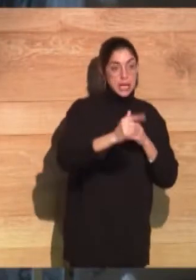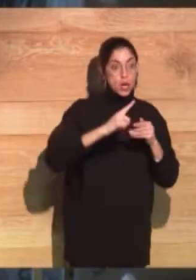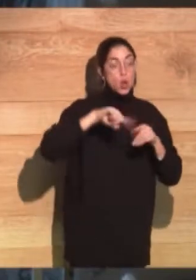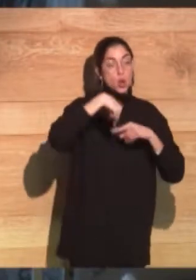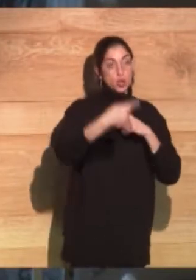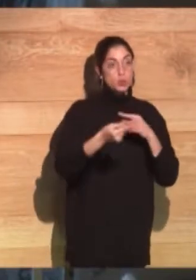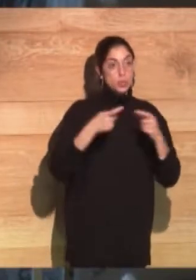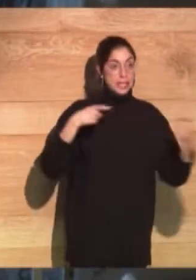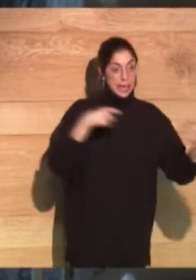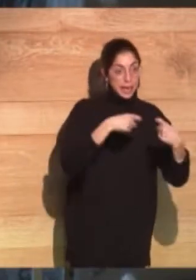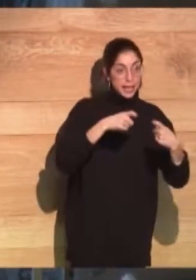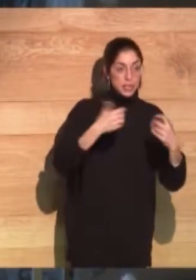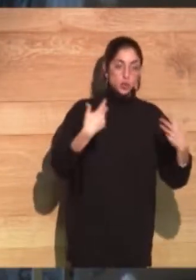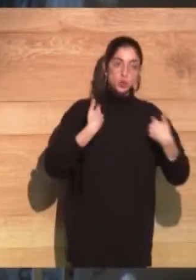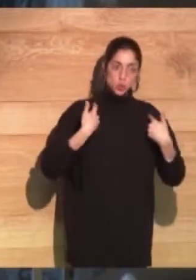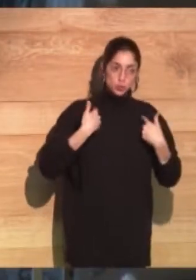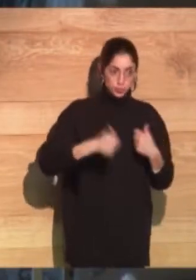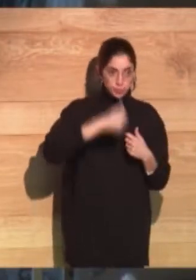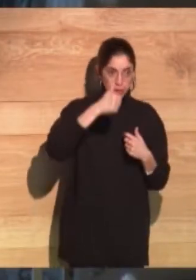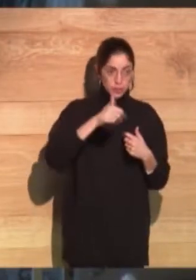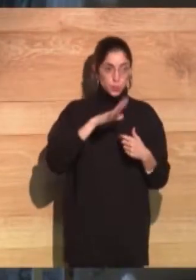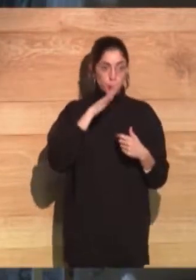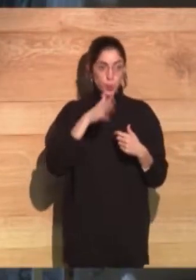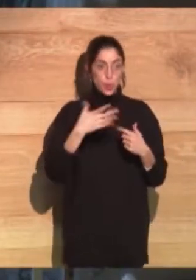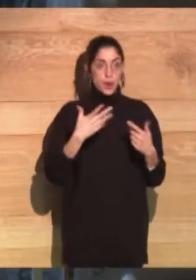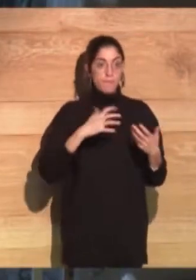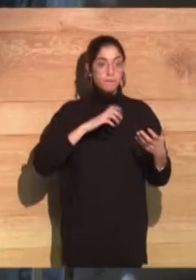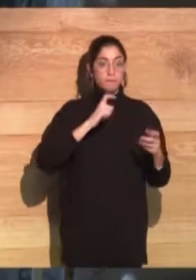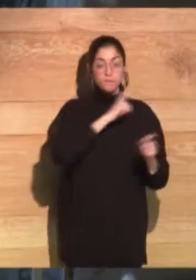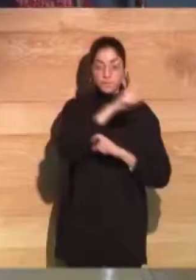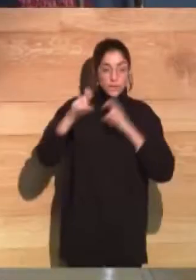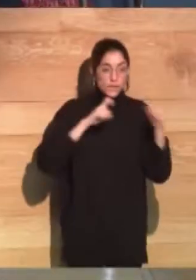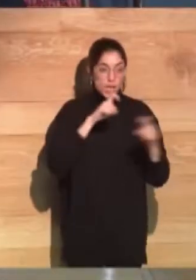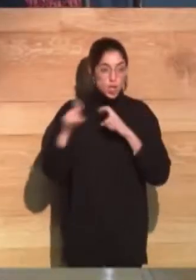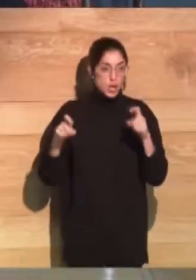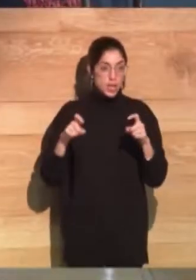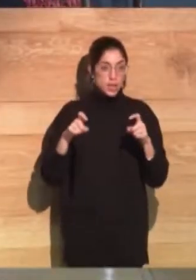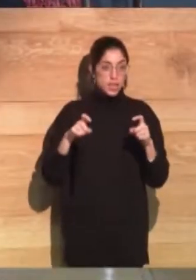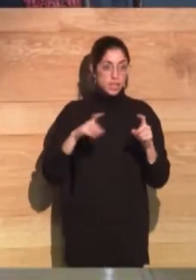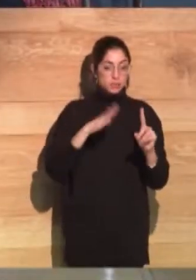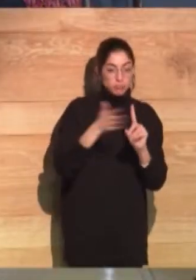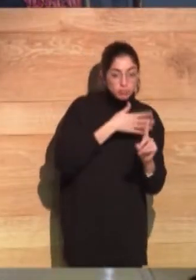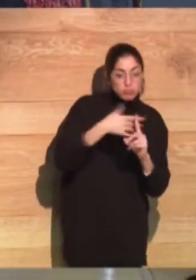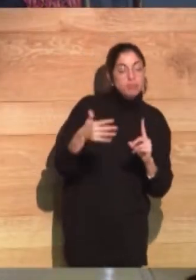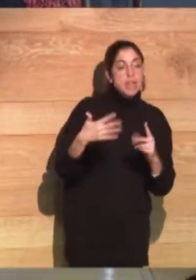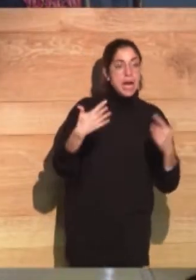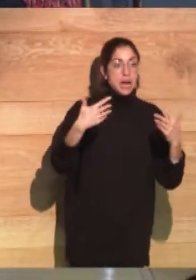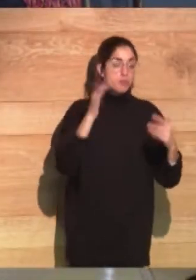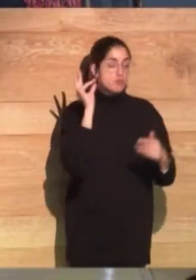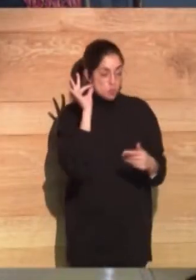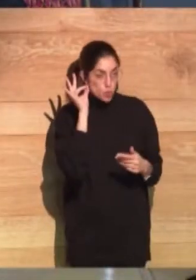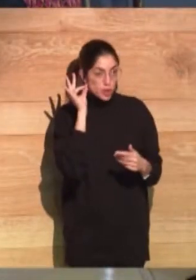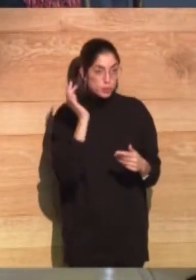la guerra, no solamente porque muchas de las violencias se ejercen contra las mujeres. Ayer veíamos